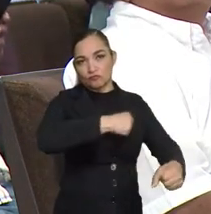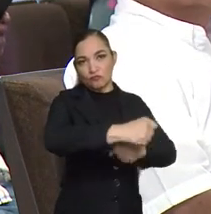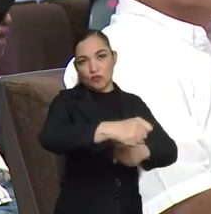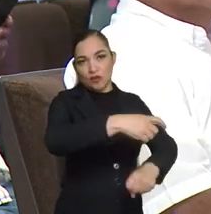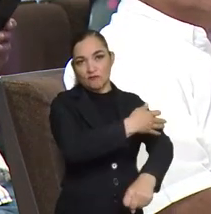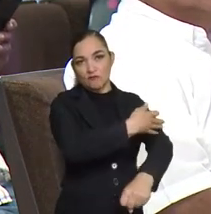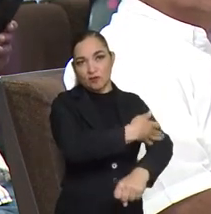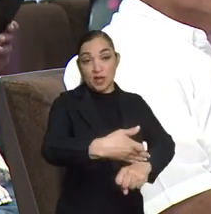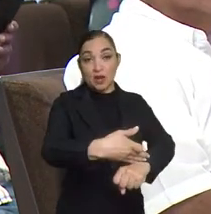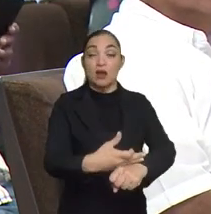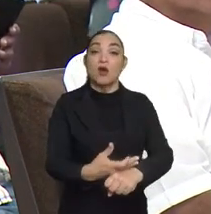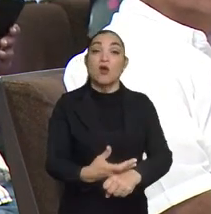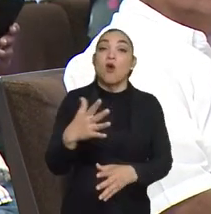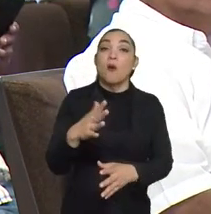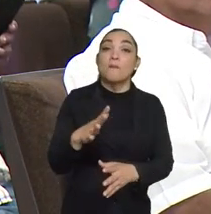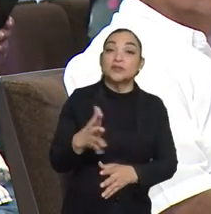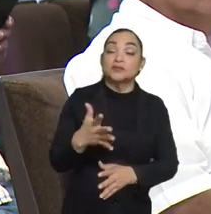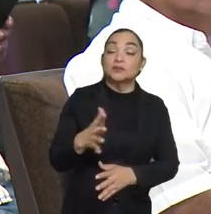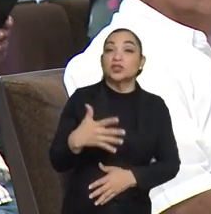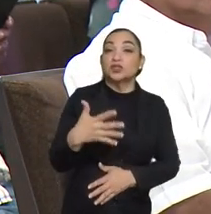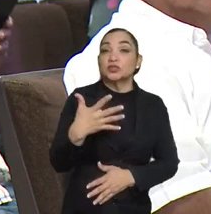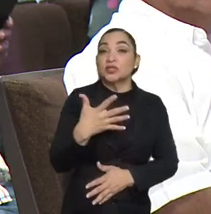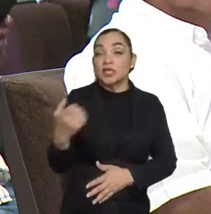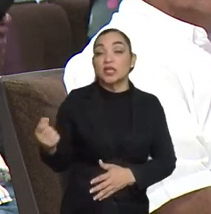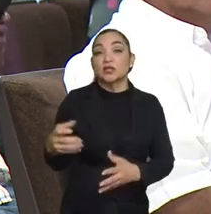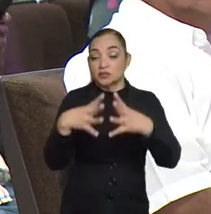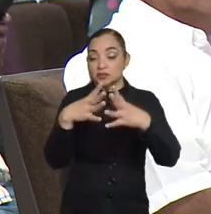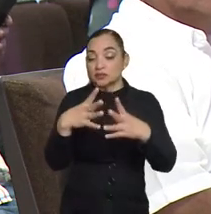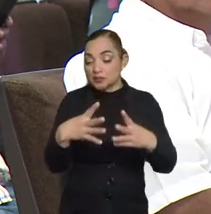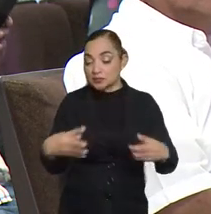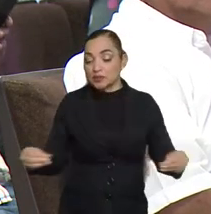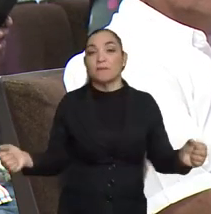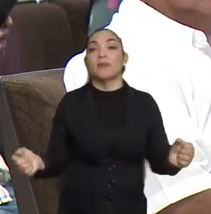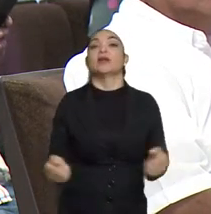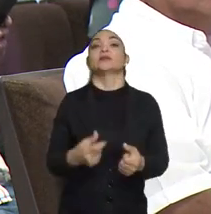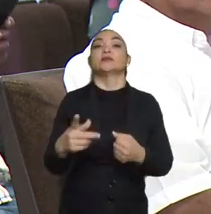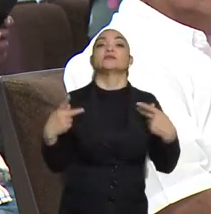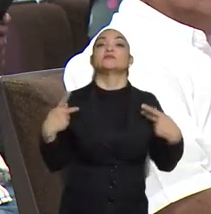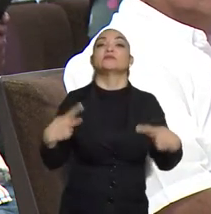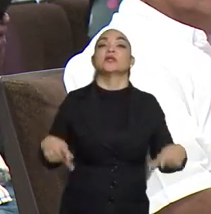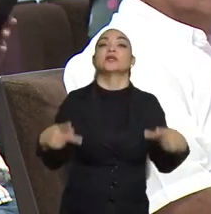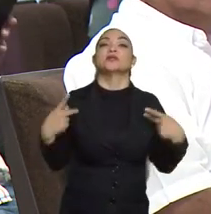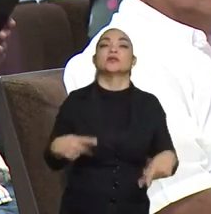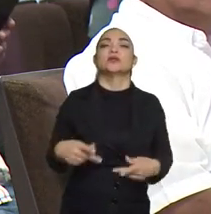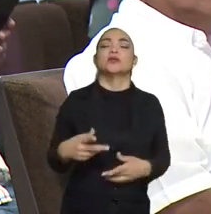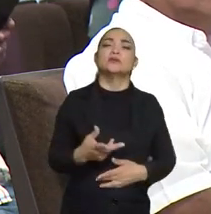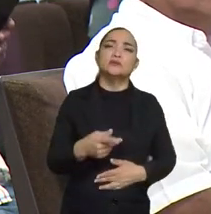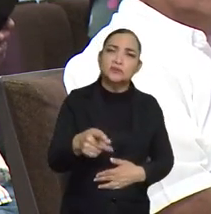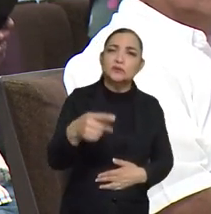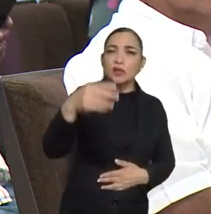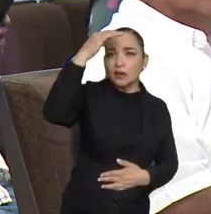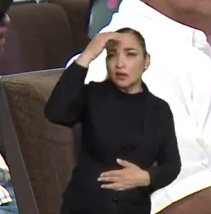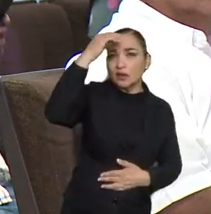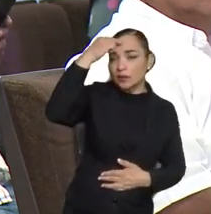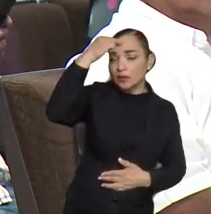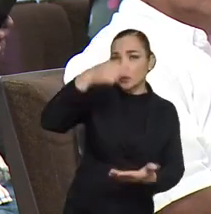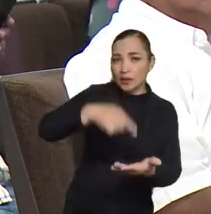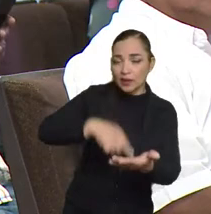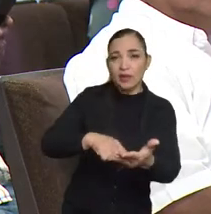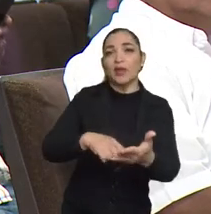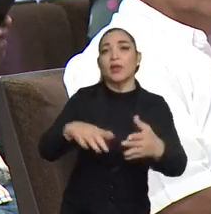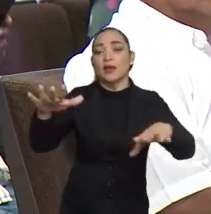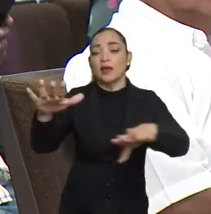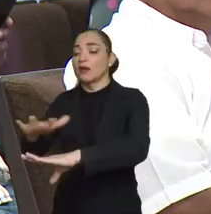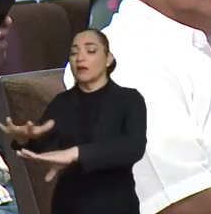que hubo en estos dos primeros meses del año. Y me gustaría preguntarle si no considera conveniente cambiar la estrategia de seguridad pública